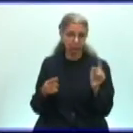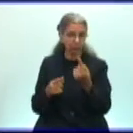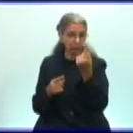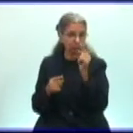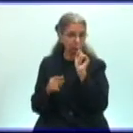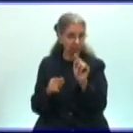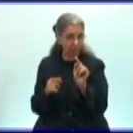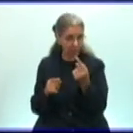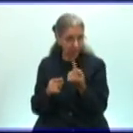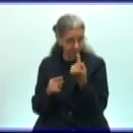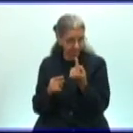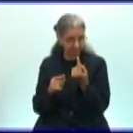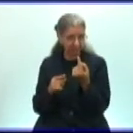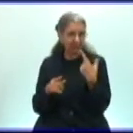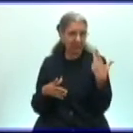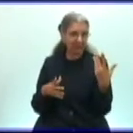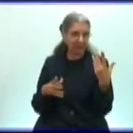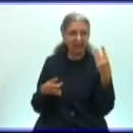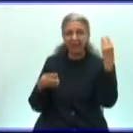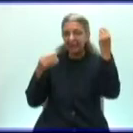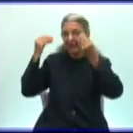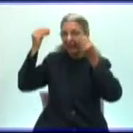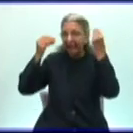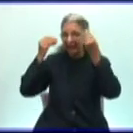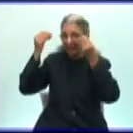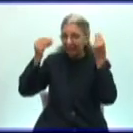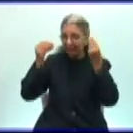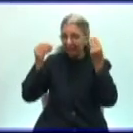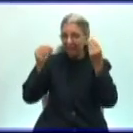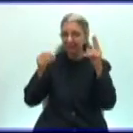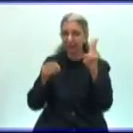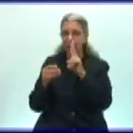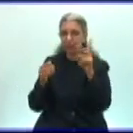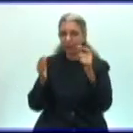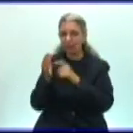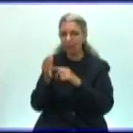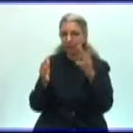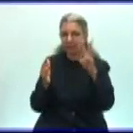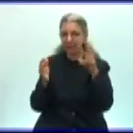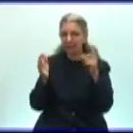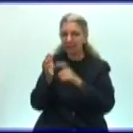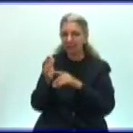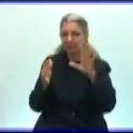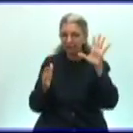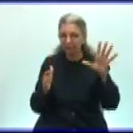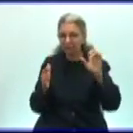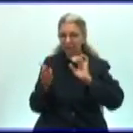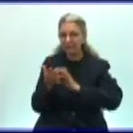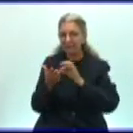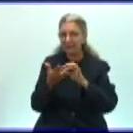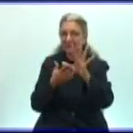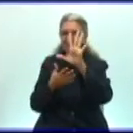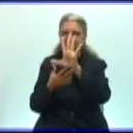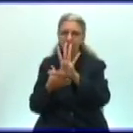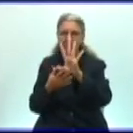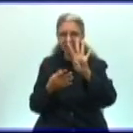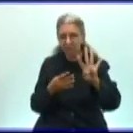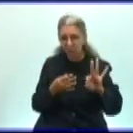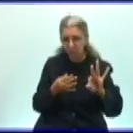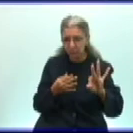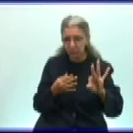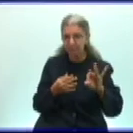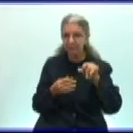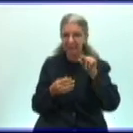y análisis del epígrafe 2.3.5 de la página 58. En ellos van a estar